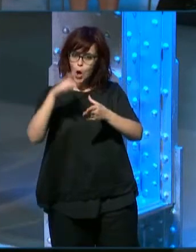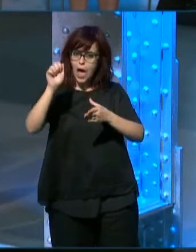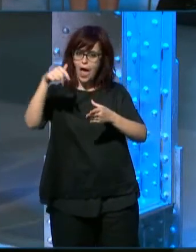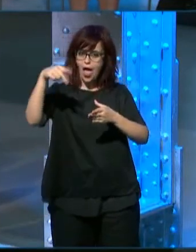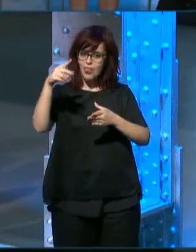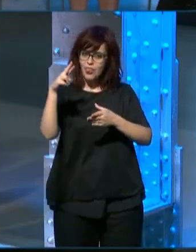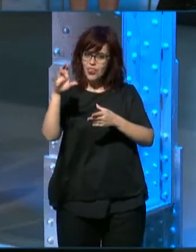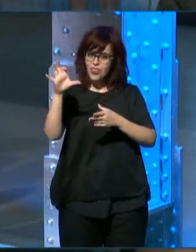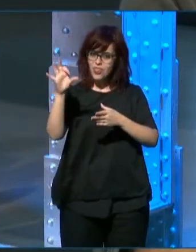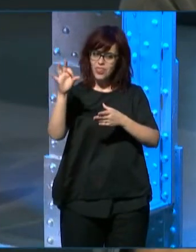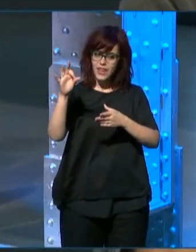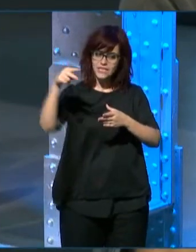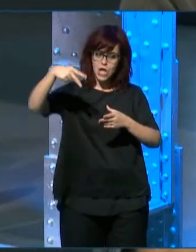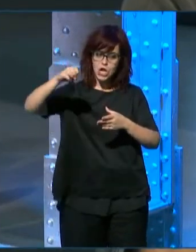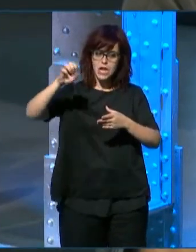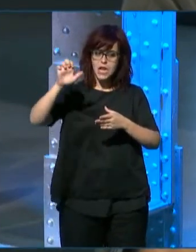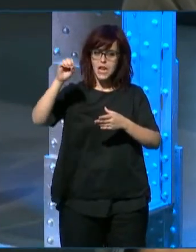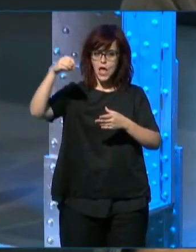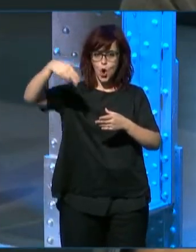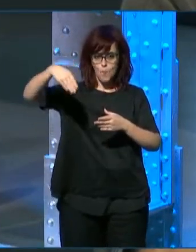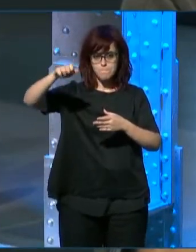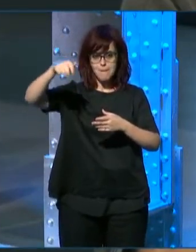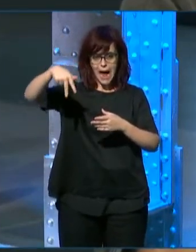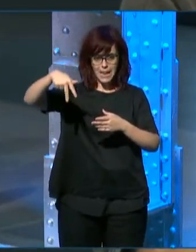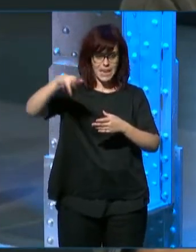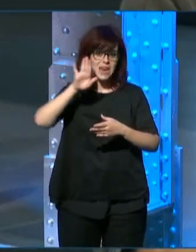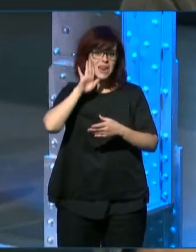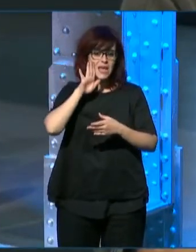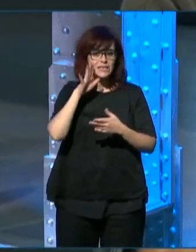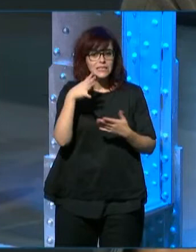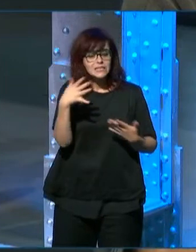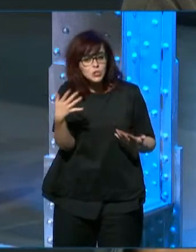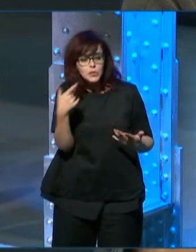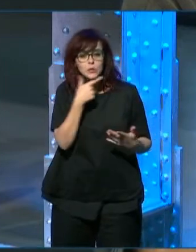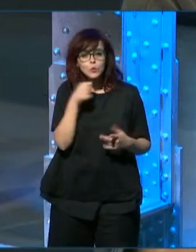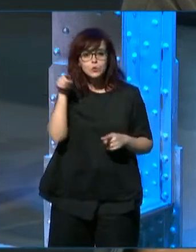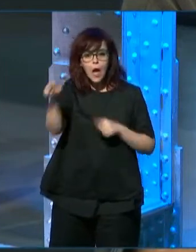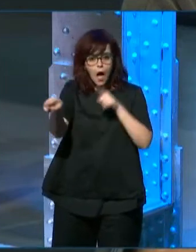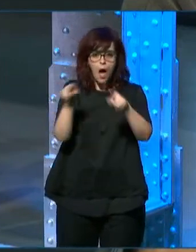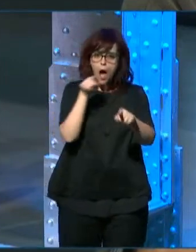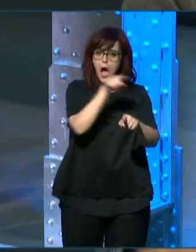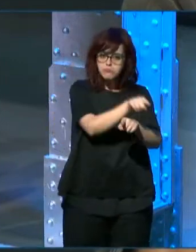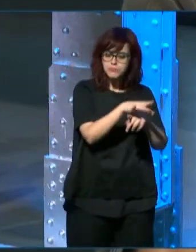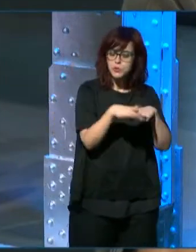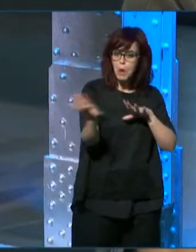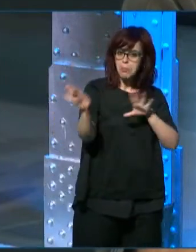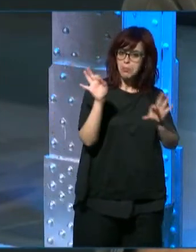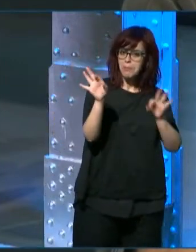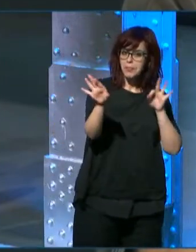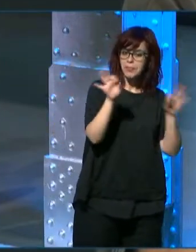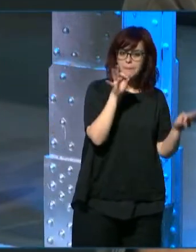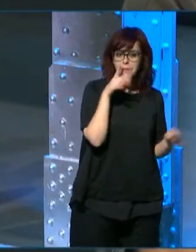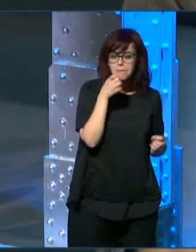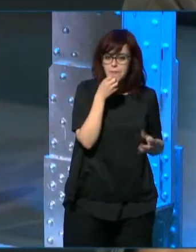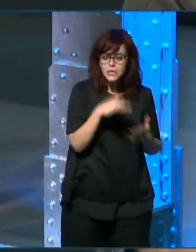una metáfora muy adecuada. Entonces, me ha gustado mucho eso y insisto, creo que lo habéis hecho muy bien, que es una